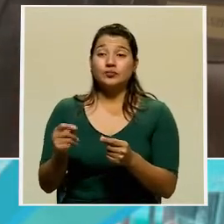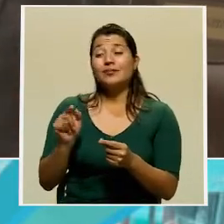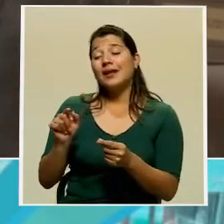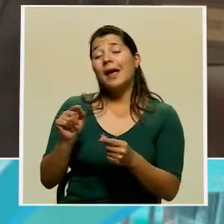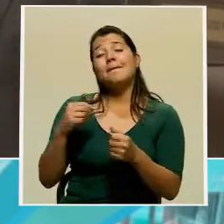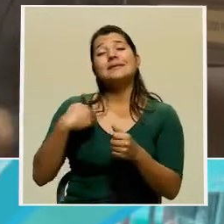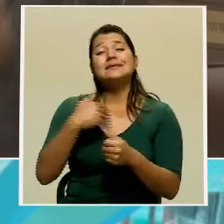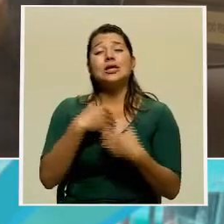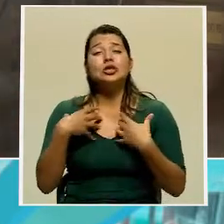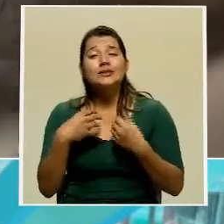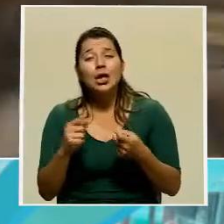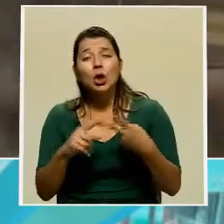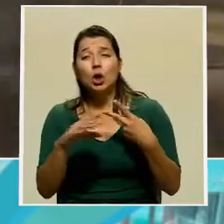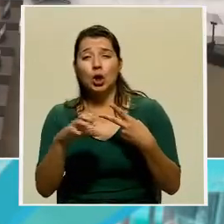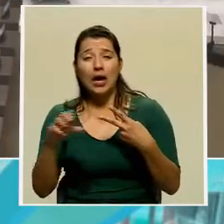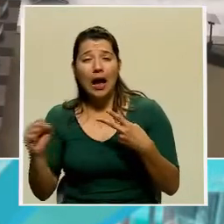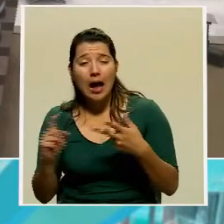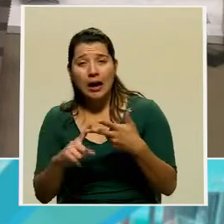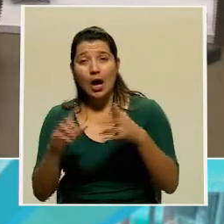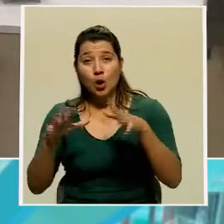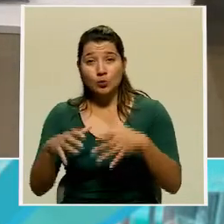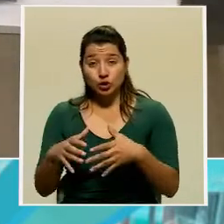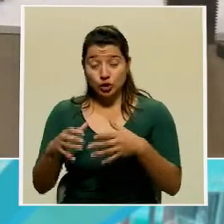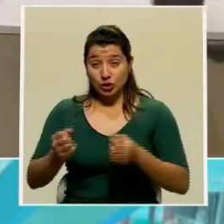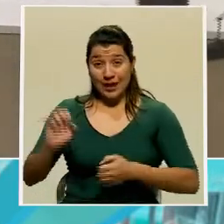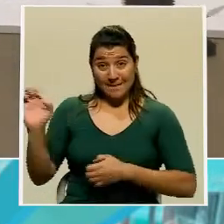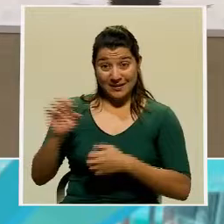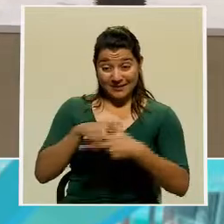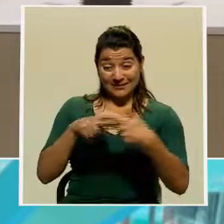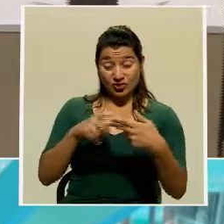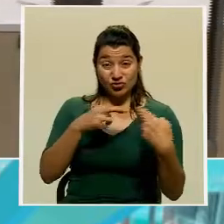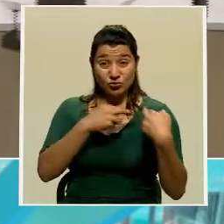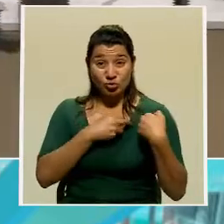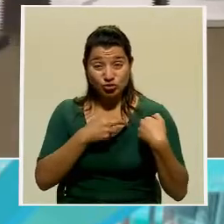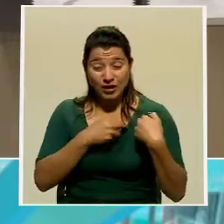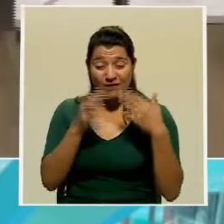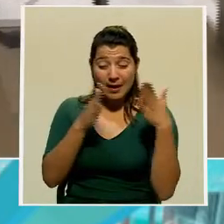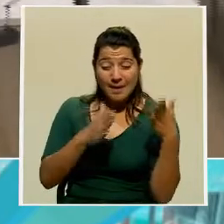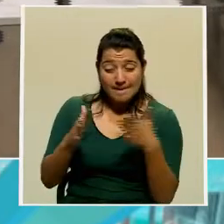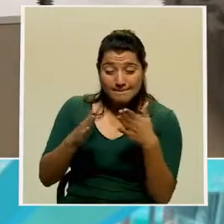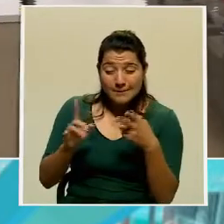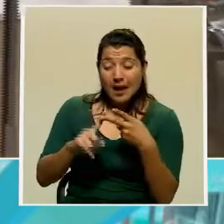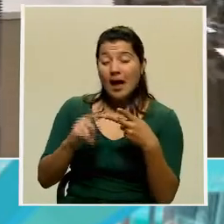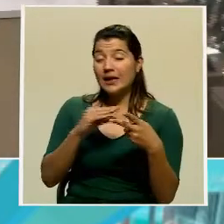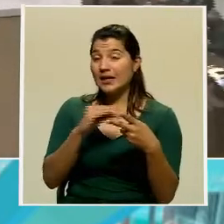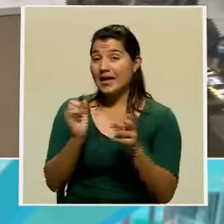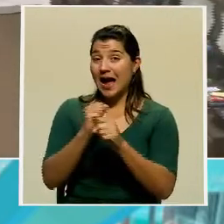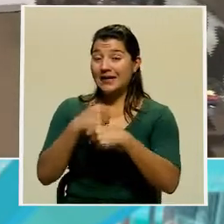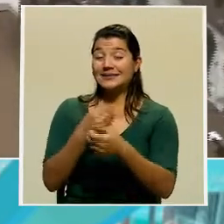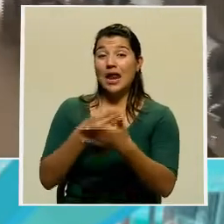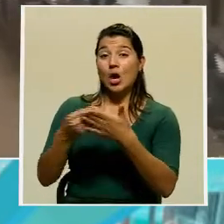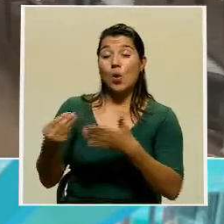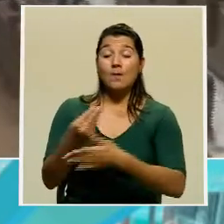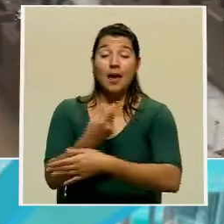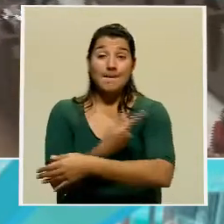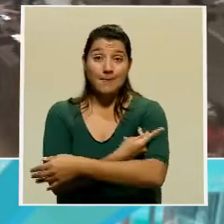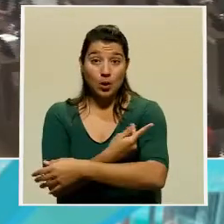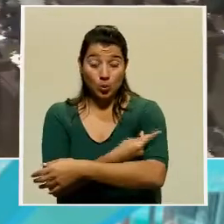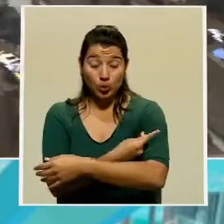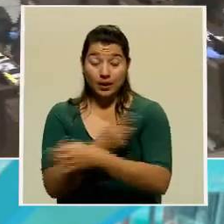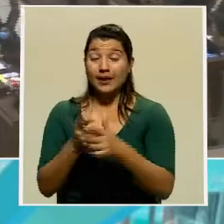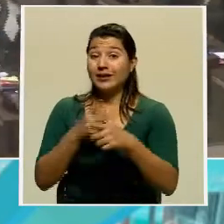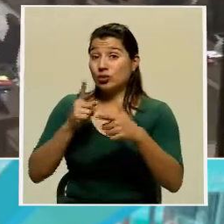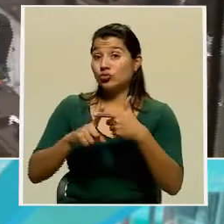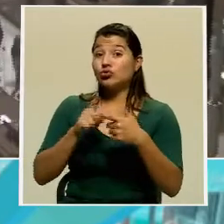planifican y finalmente también ejecutan lo que es todo el tema de las vacunas, de la compra, de la vacunación ya como tal, pues